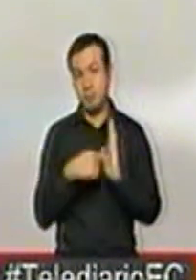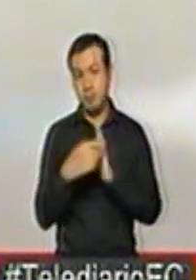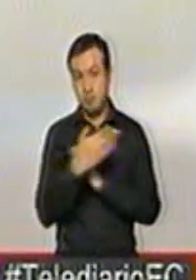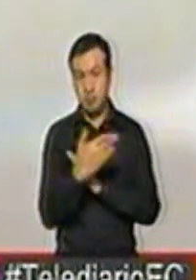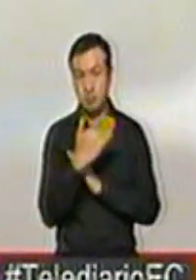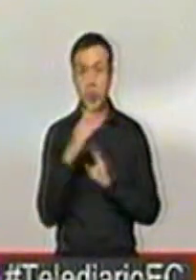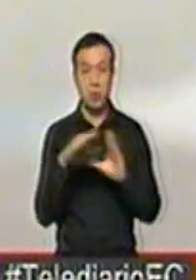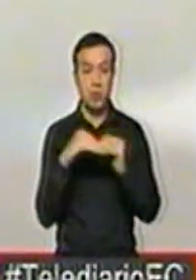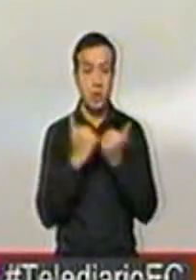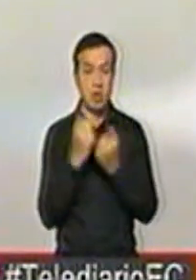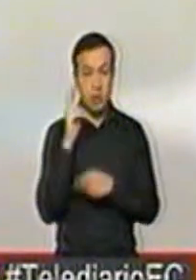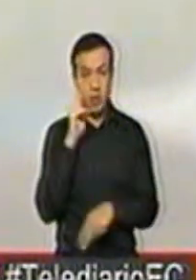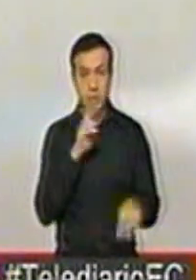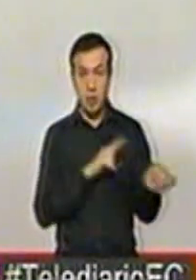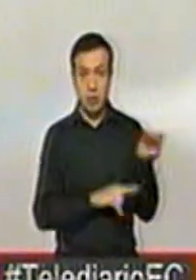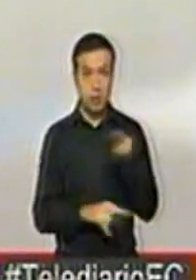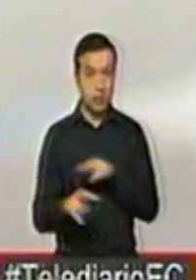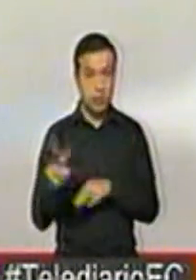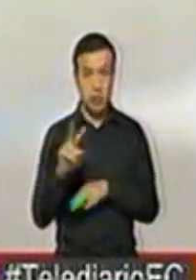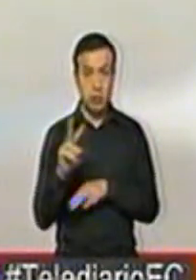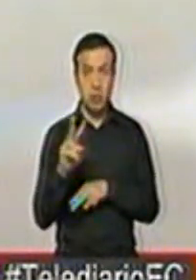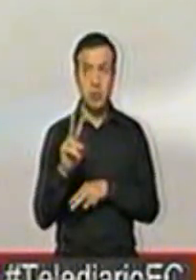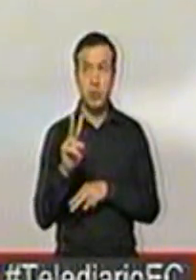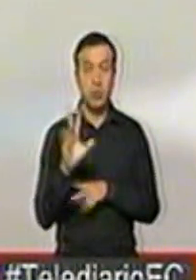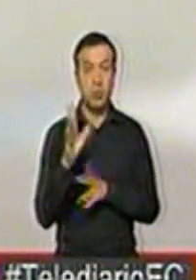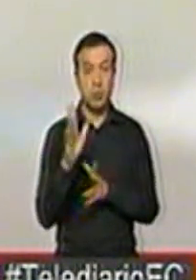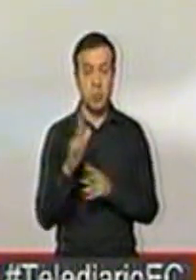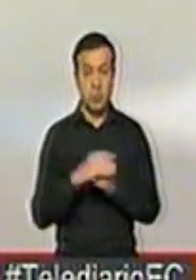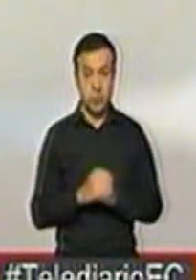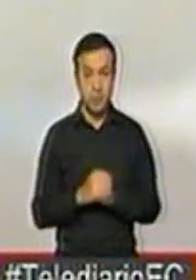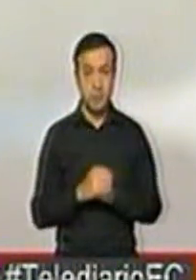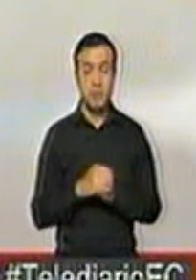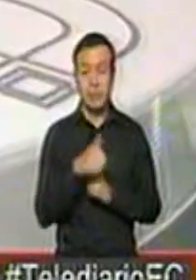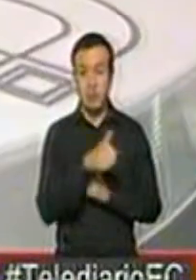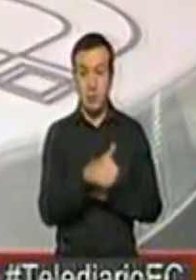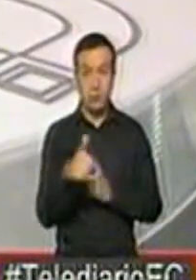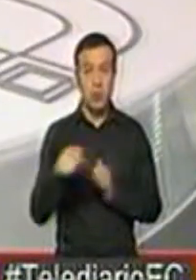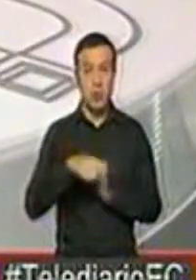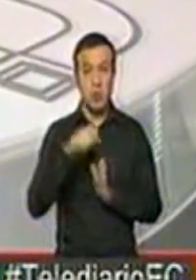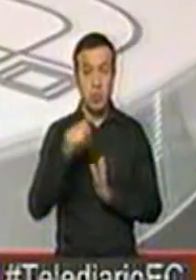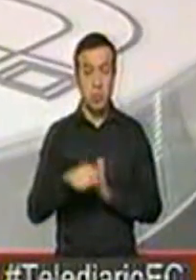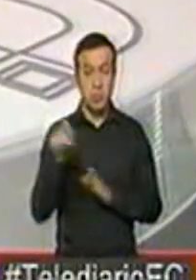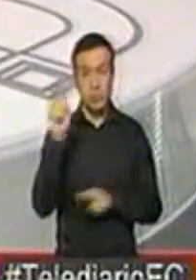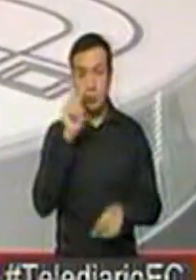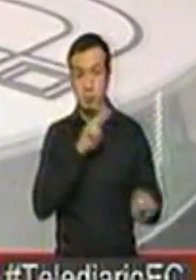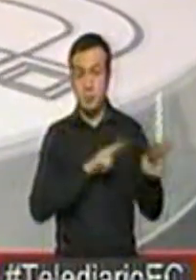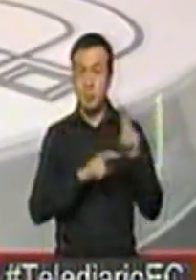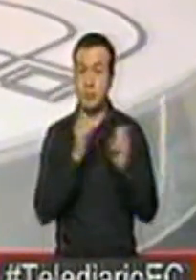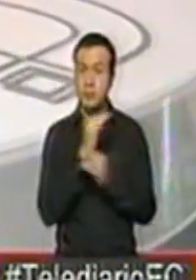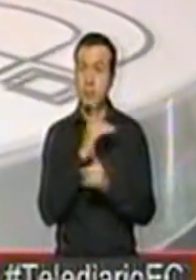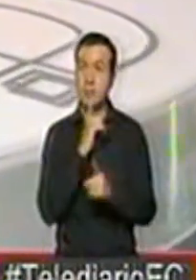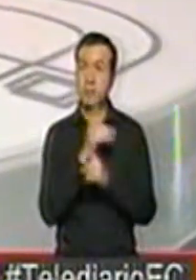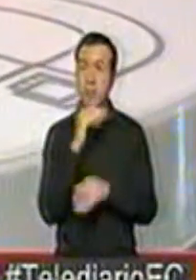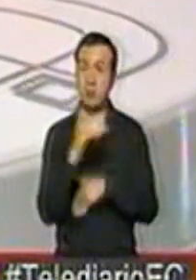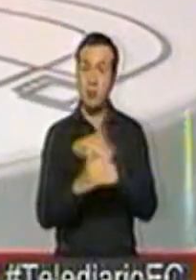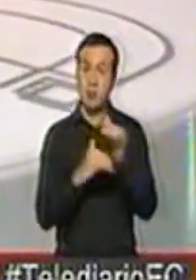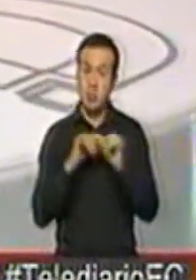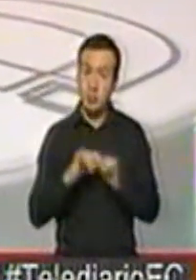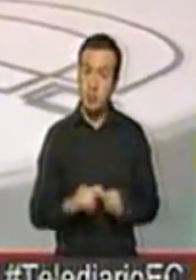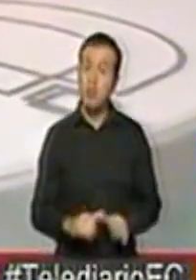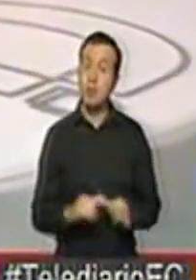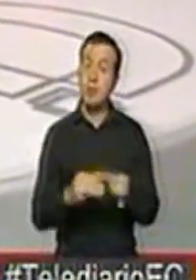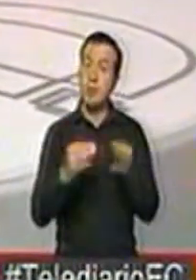comité de evaluación pero noble no existe en los propios jueces y conjueces se han dado cuenta dentro del proceso de que